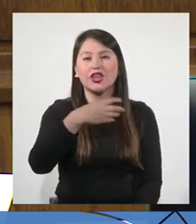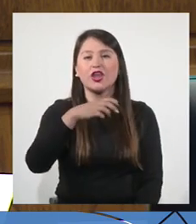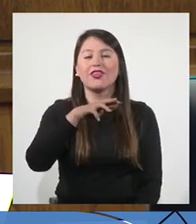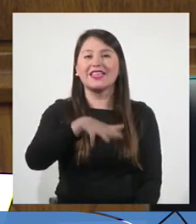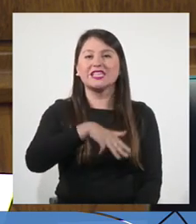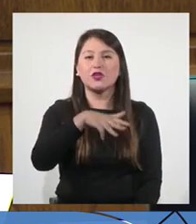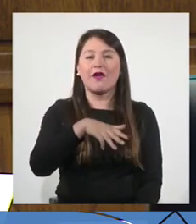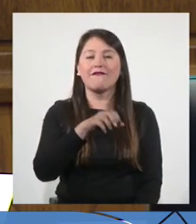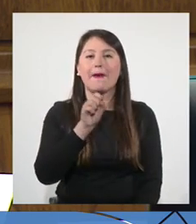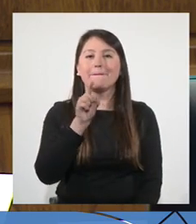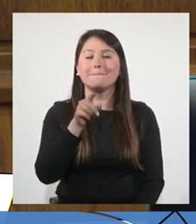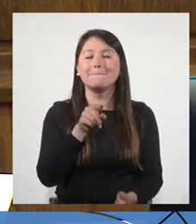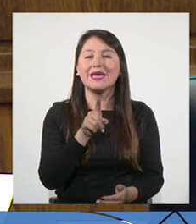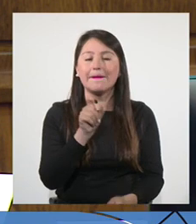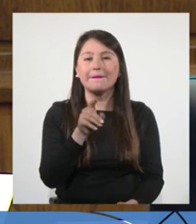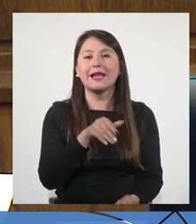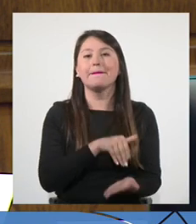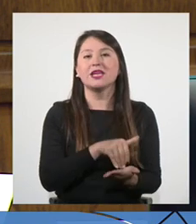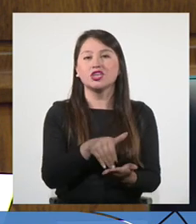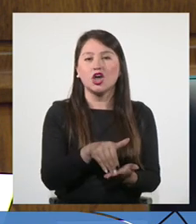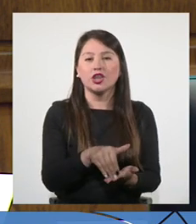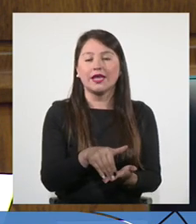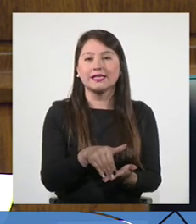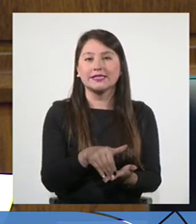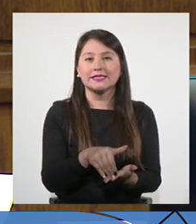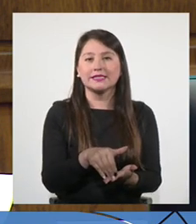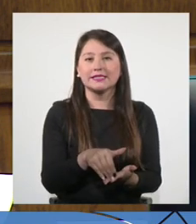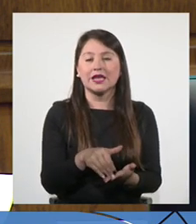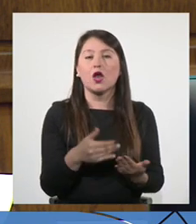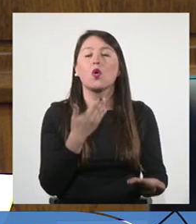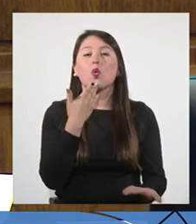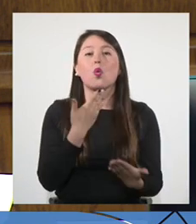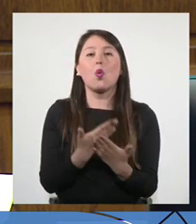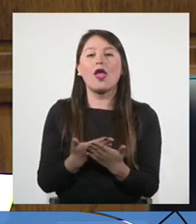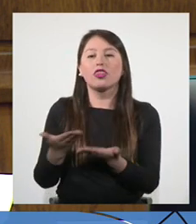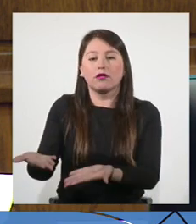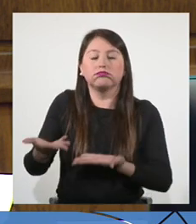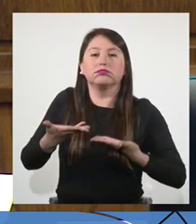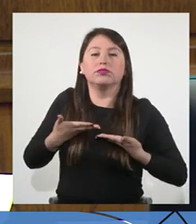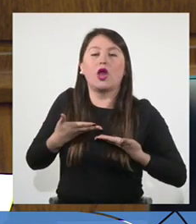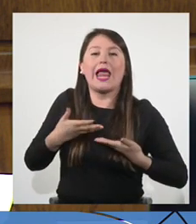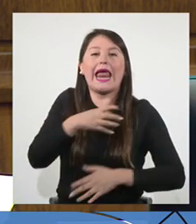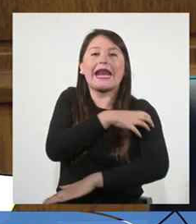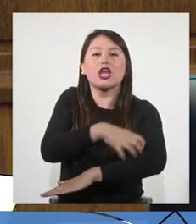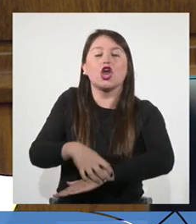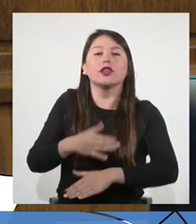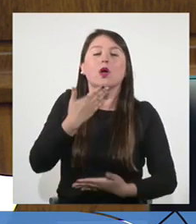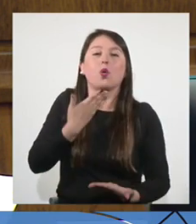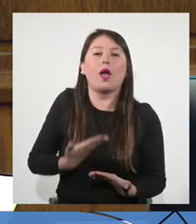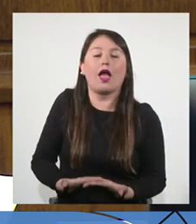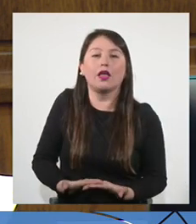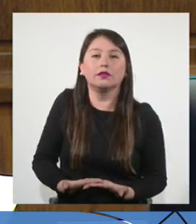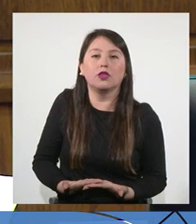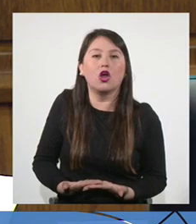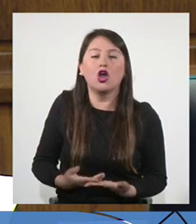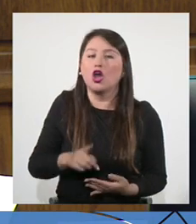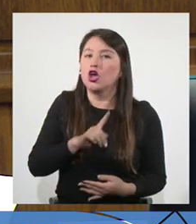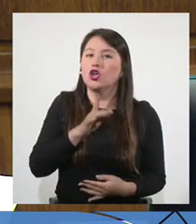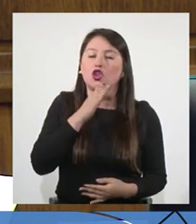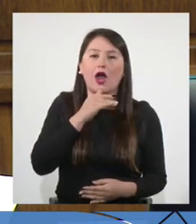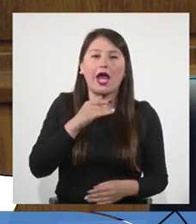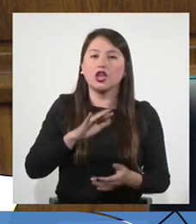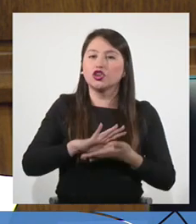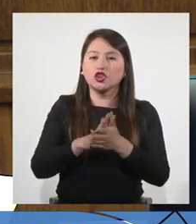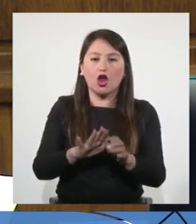mil millones de pesos que están en el Tesoro Público. ¿Cuándo vamos a recibir esa plata a las regiones? No tenemos todos los fondos